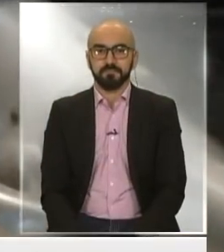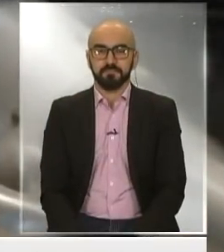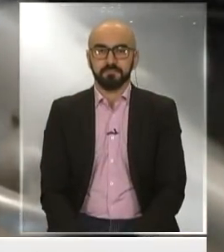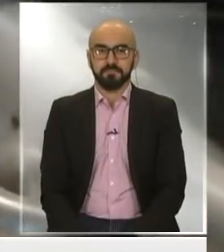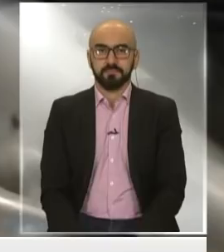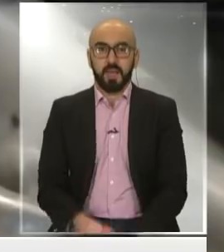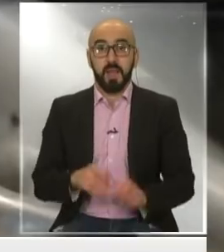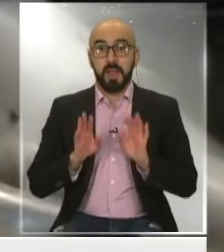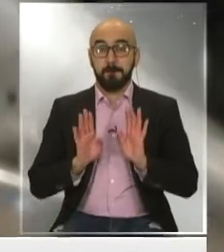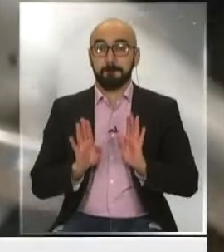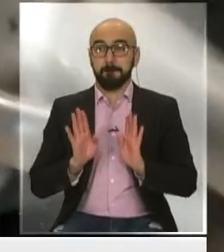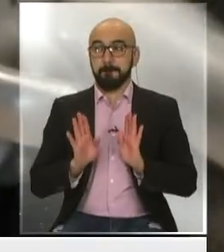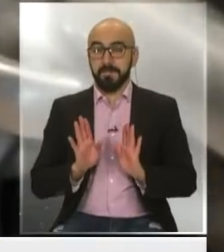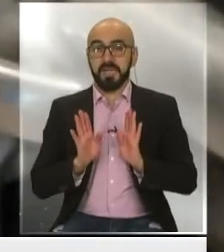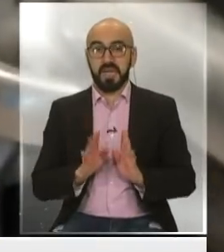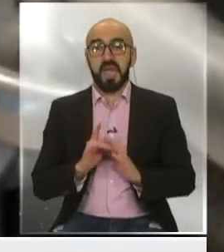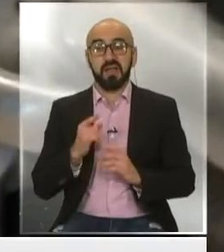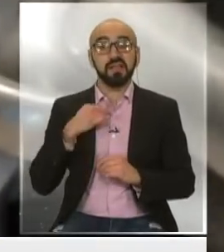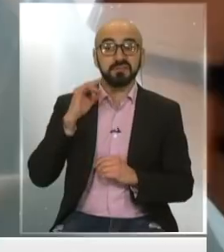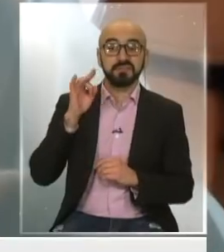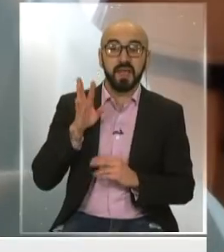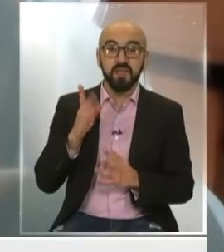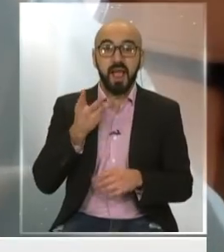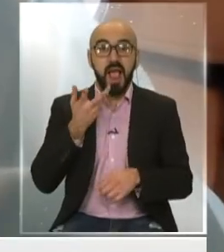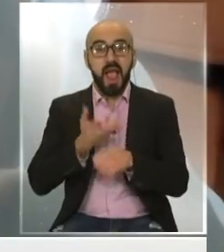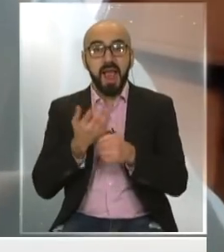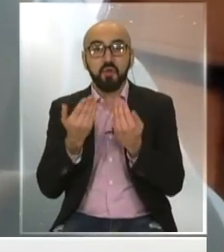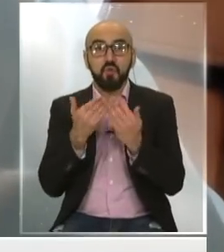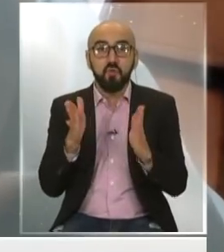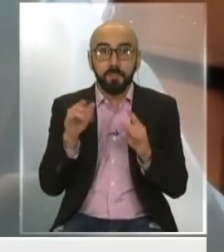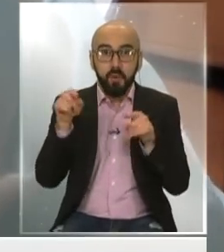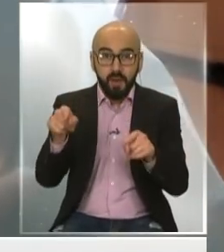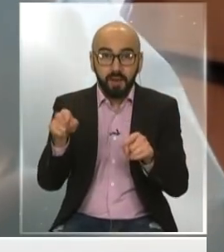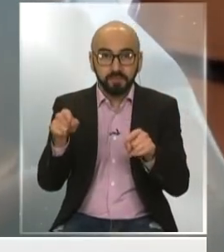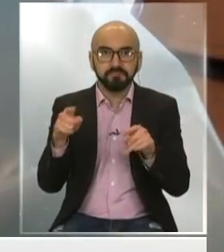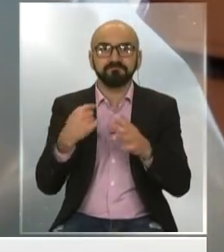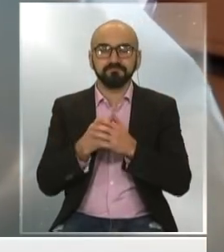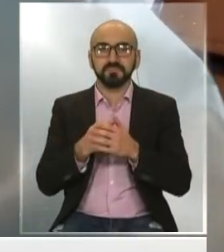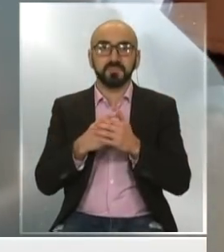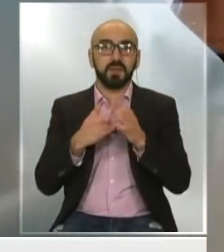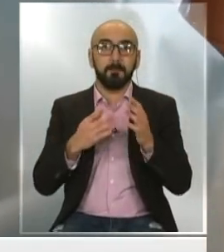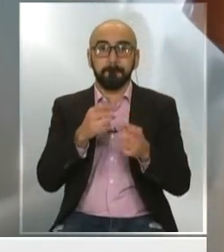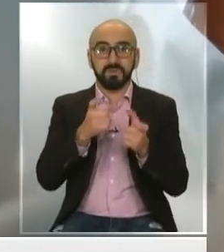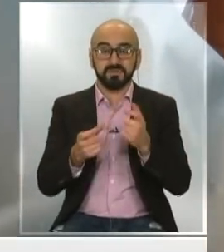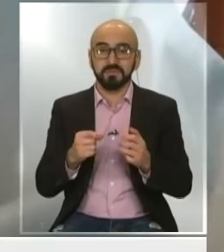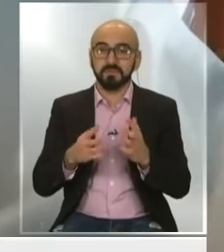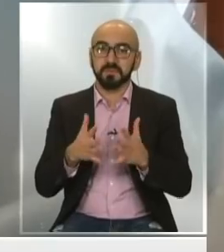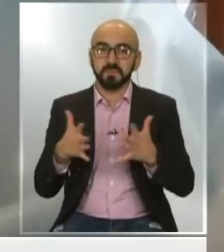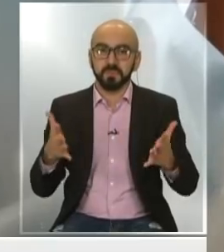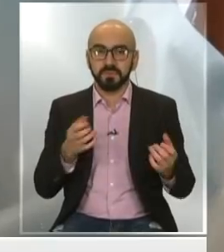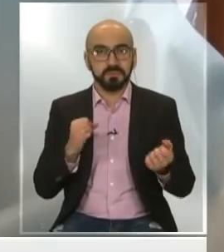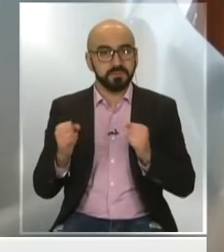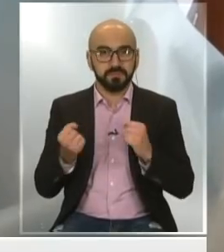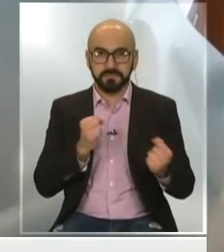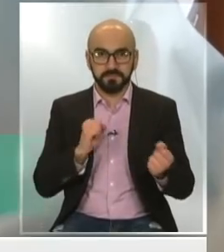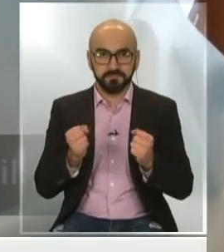La espera por saber si hay un cupo en el Hospital de la Florida aumenta la tensión de quienes siguen con el paciente en la